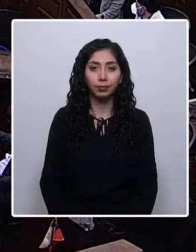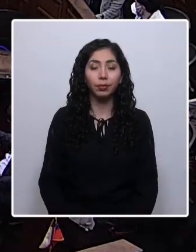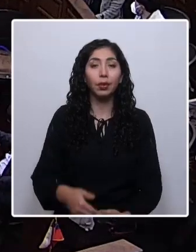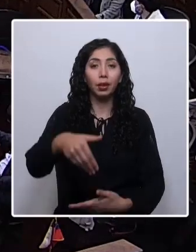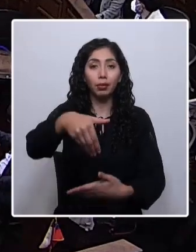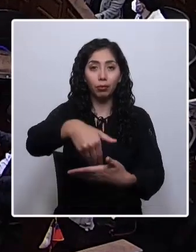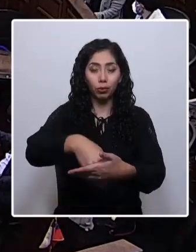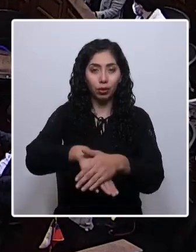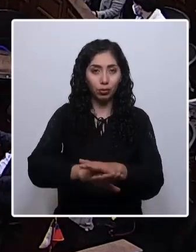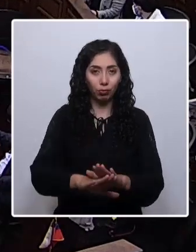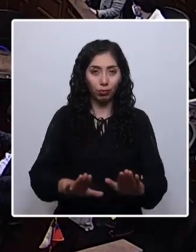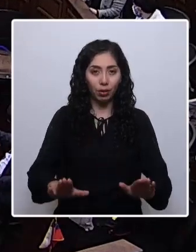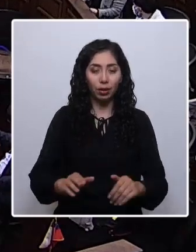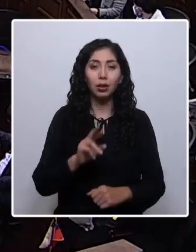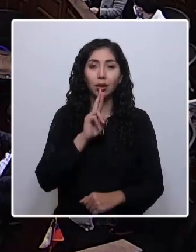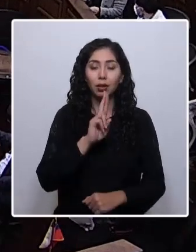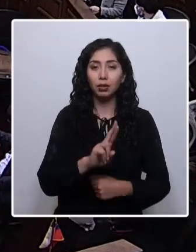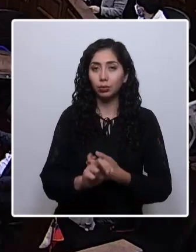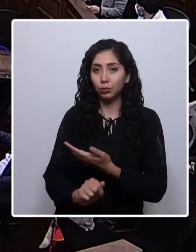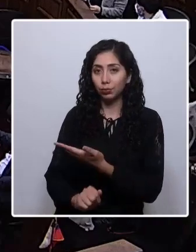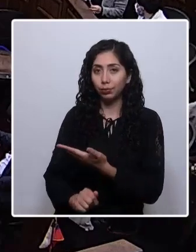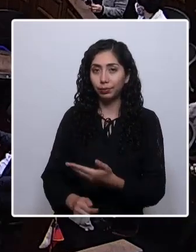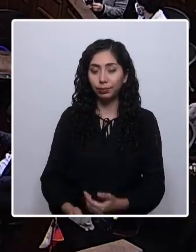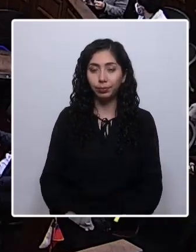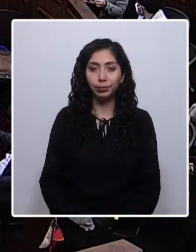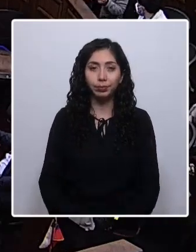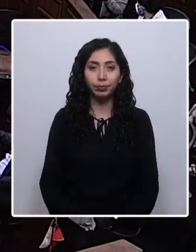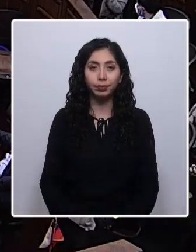Finalizada la votación, resultado.